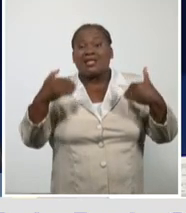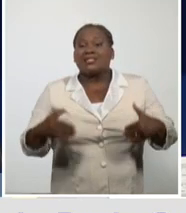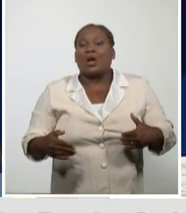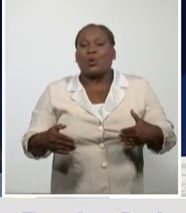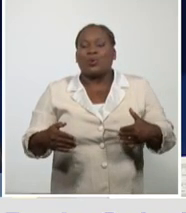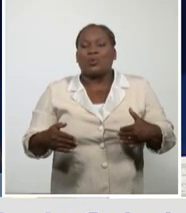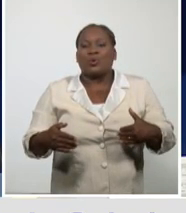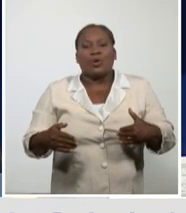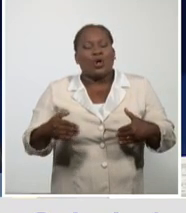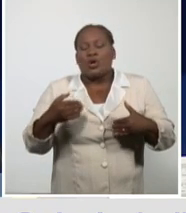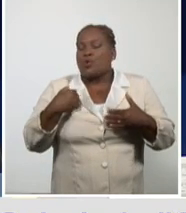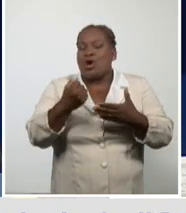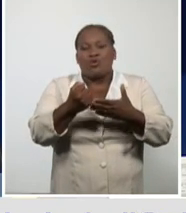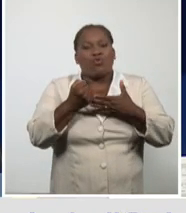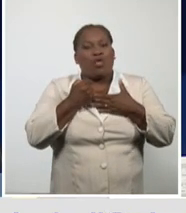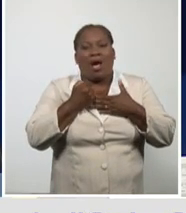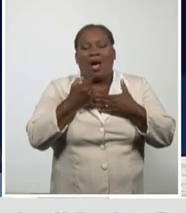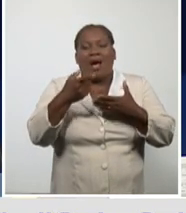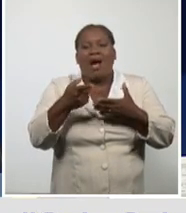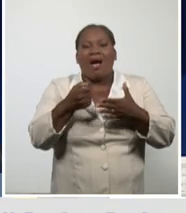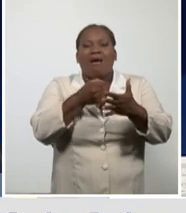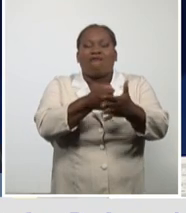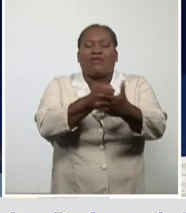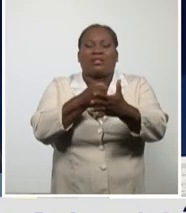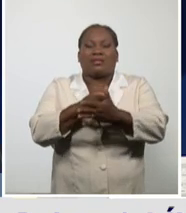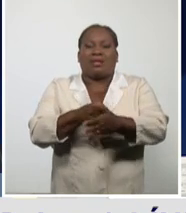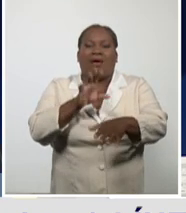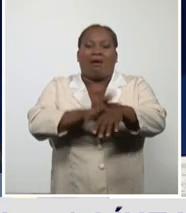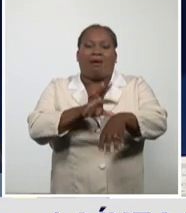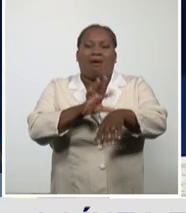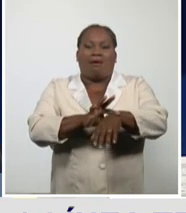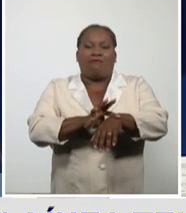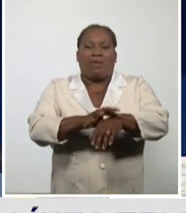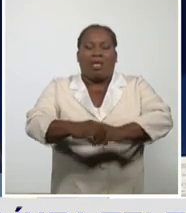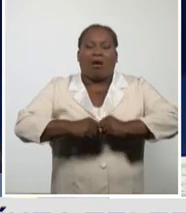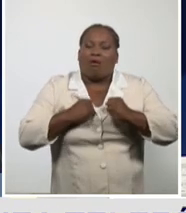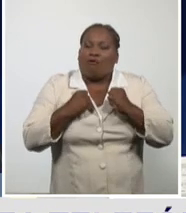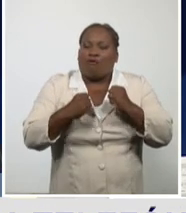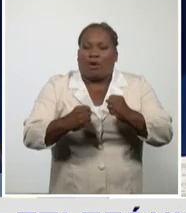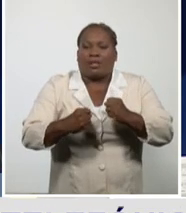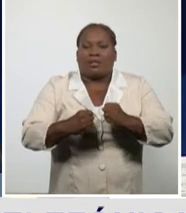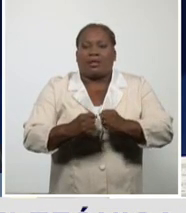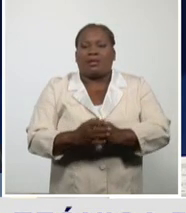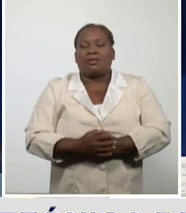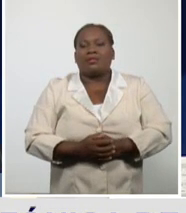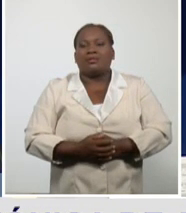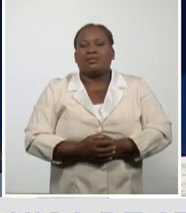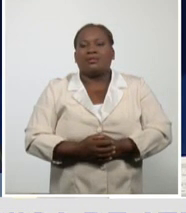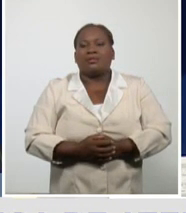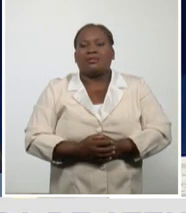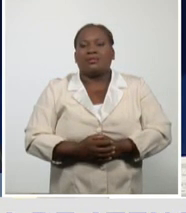las enfermedades con toda la energía como tal. De todas formas, en estos países se toman las